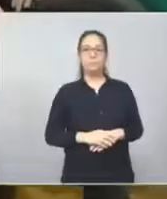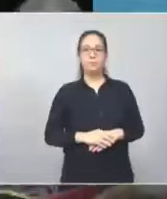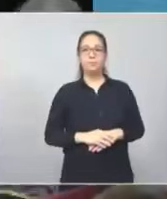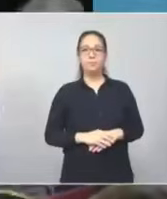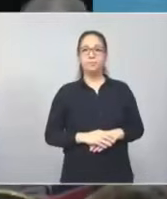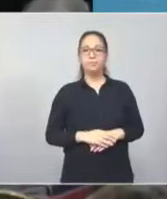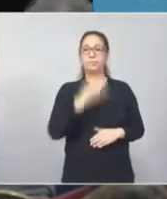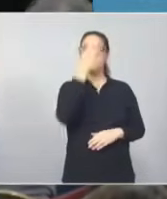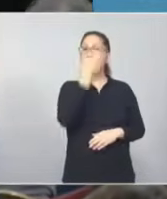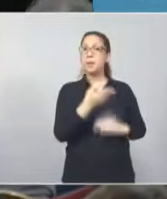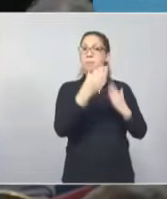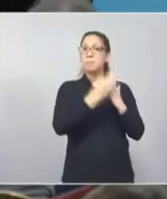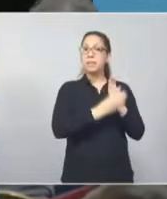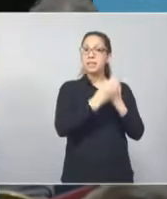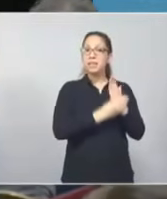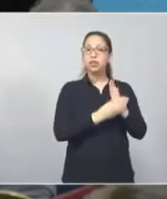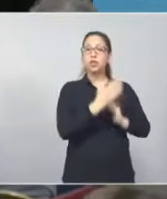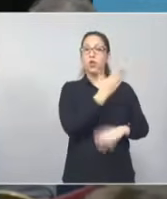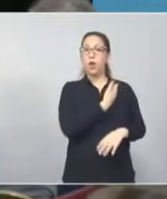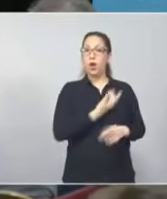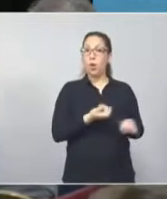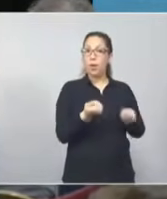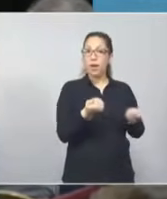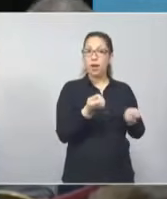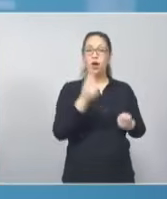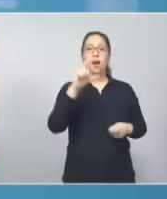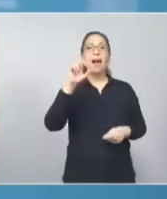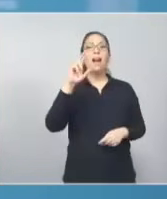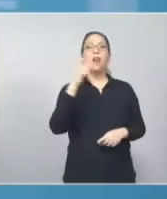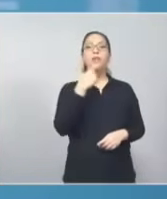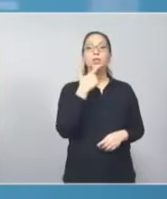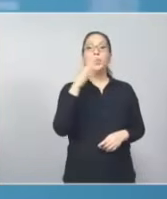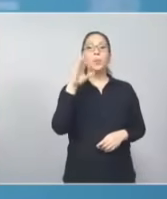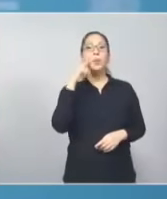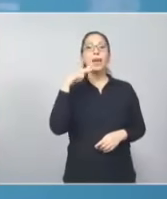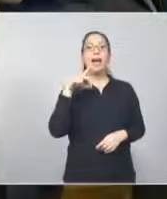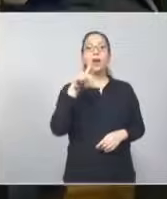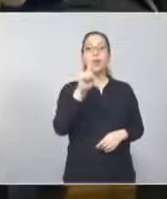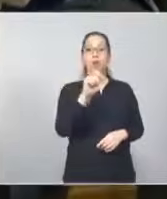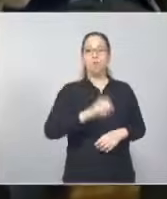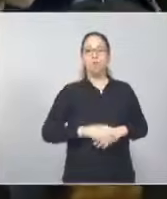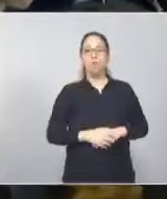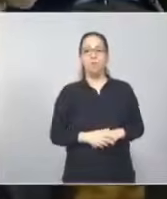El señor ministro de Gobierno, Carlos Bianco.